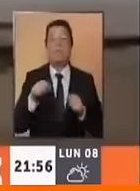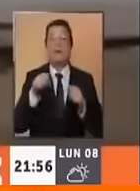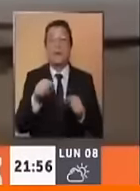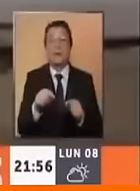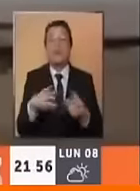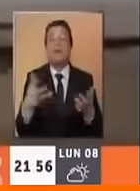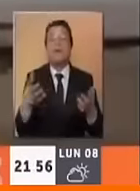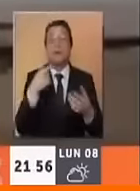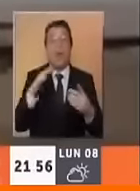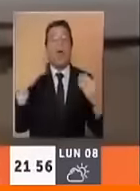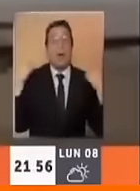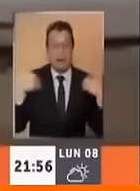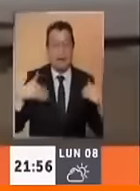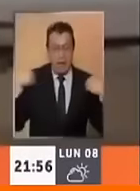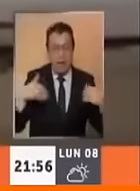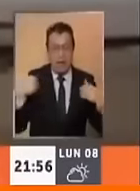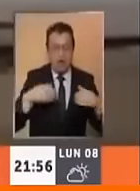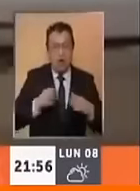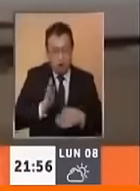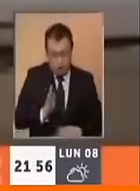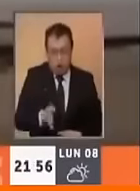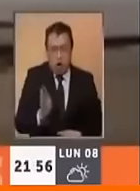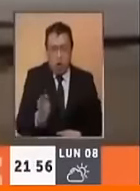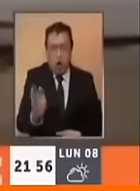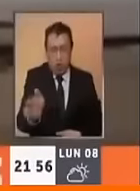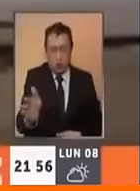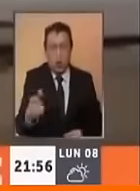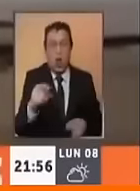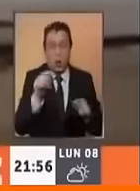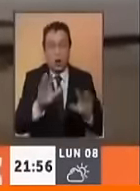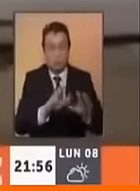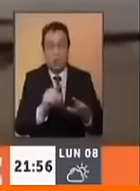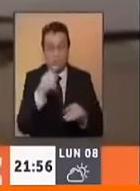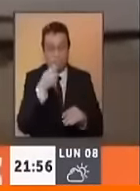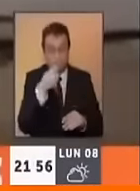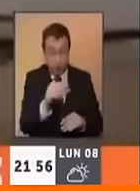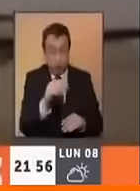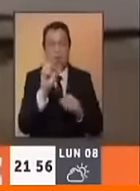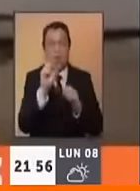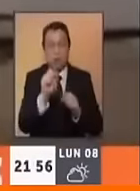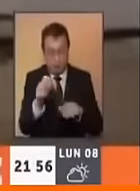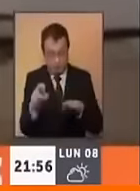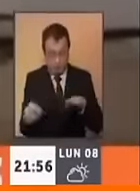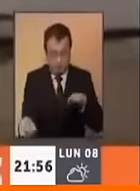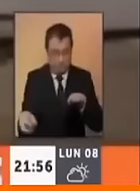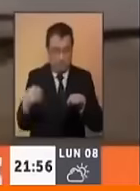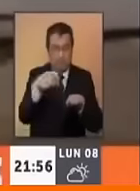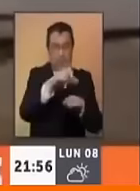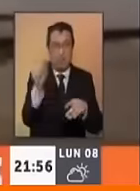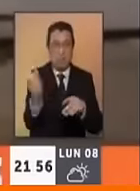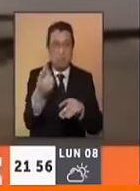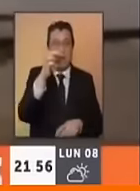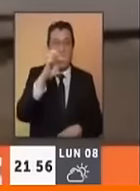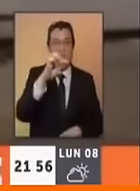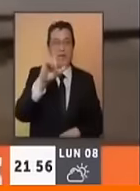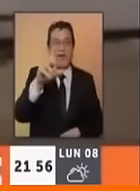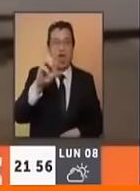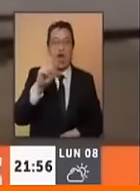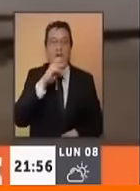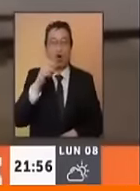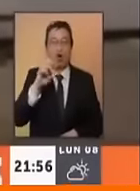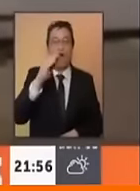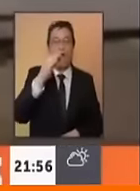siga con su entrenamiento y así en algún tiempo corto, no sé, podamos ver como la primera piloto de la Fuerza Aérea en